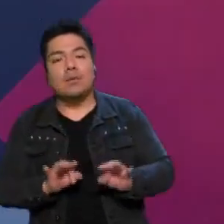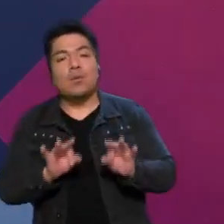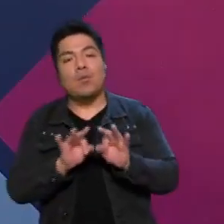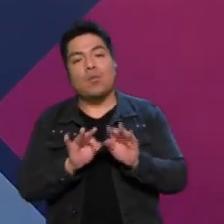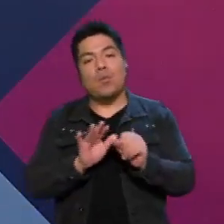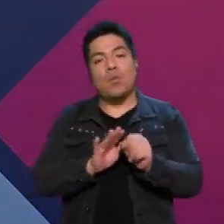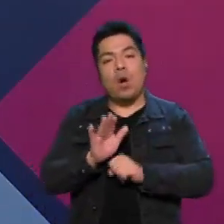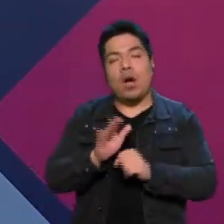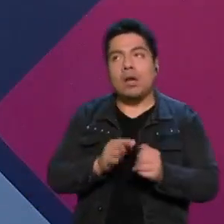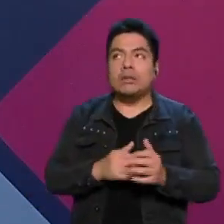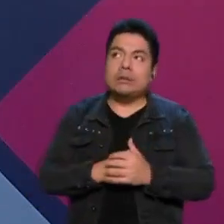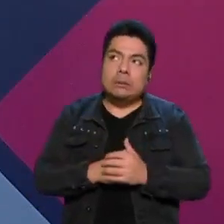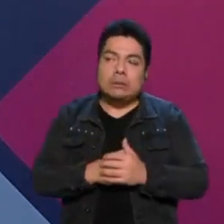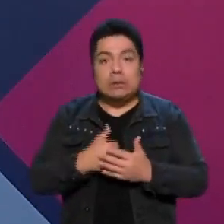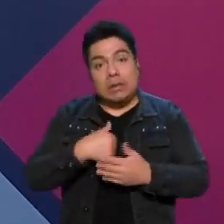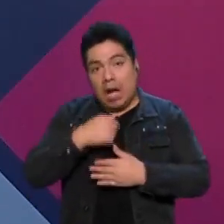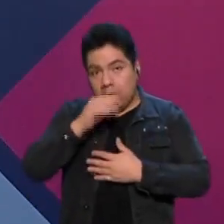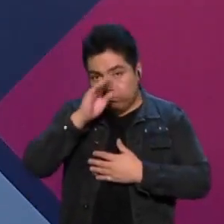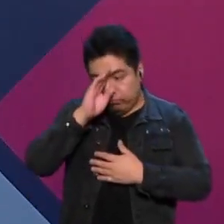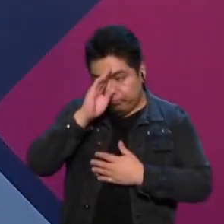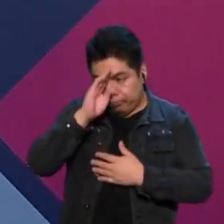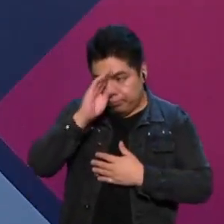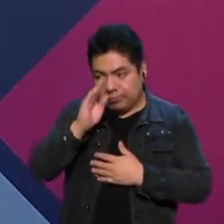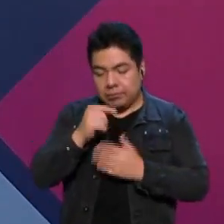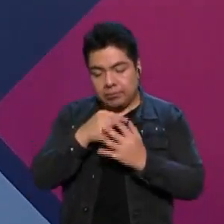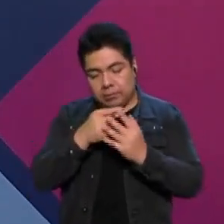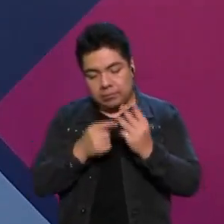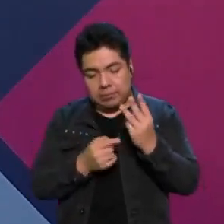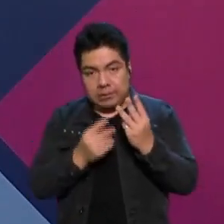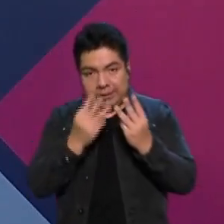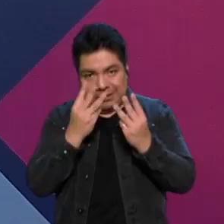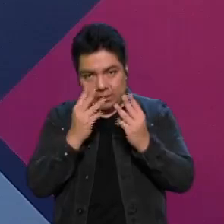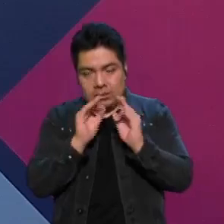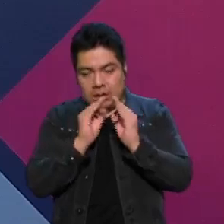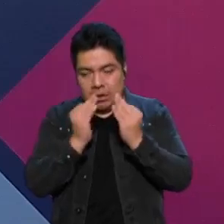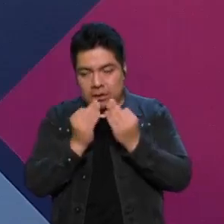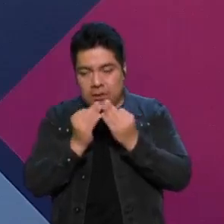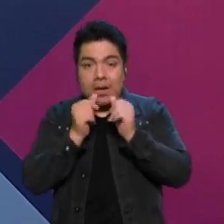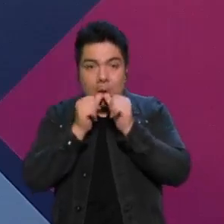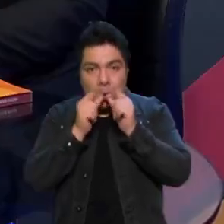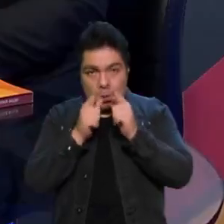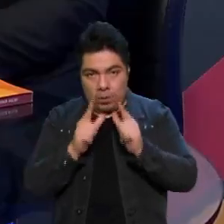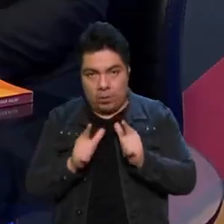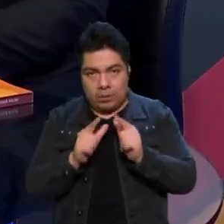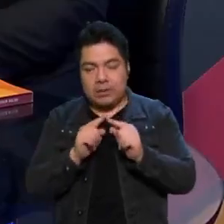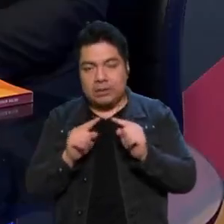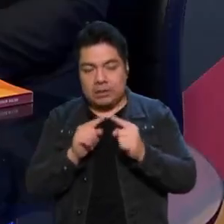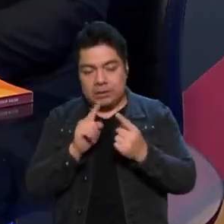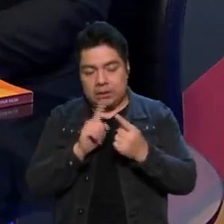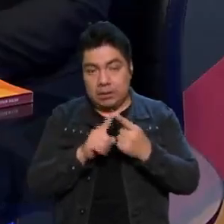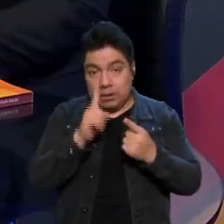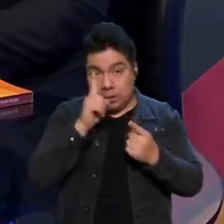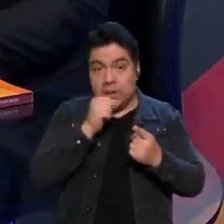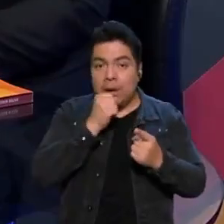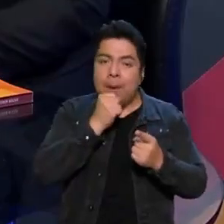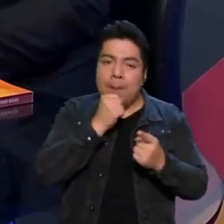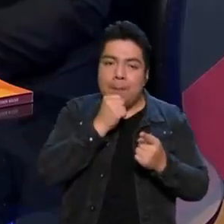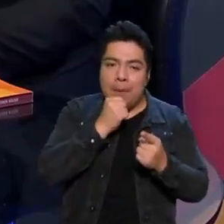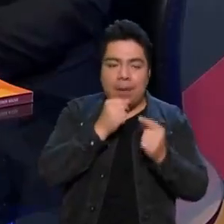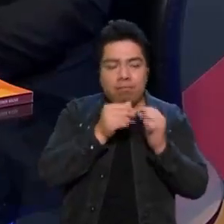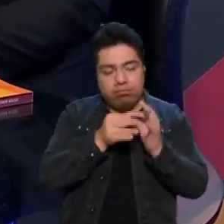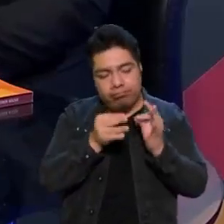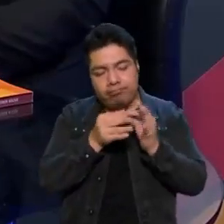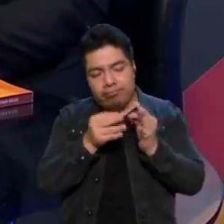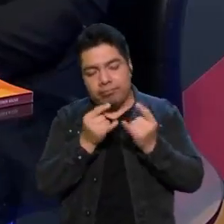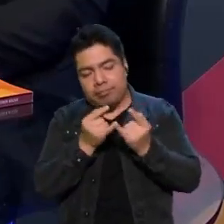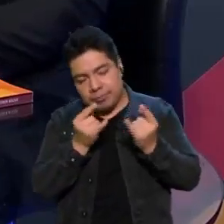yo creo que a mí me gusta mucho trabajar en 3 tipos de lenguaje. En el lenguaje periodístico, ¿no? En ese lenguaje